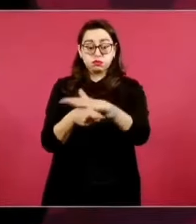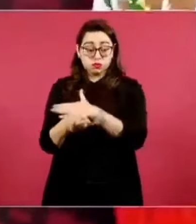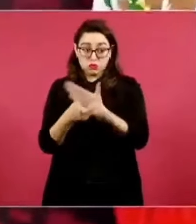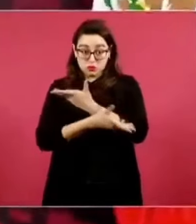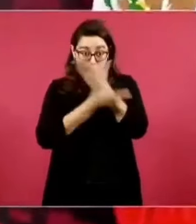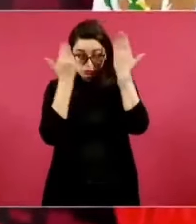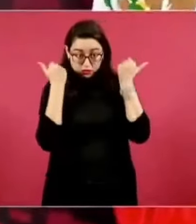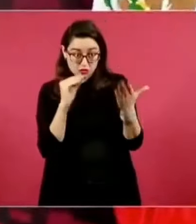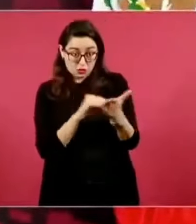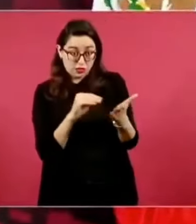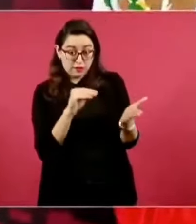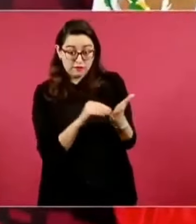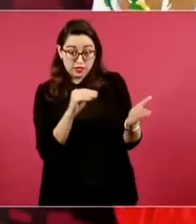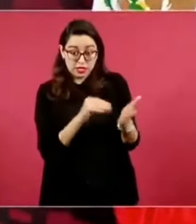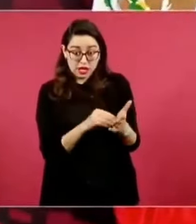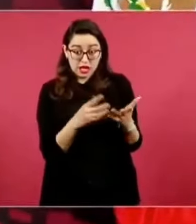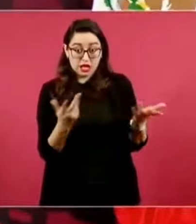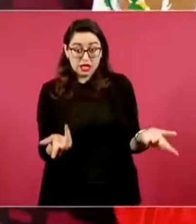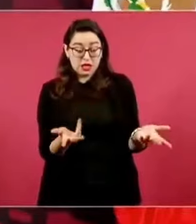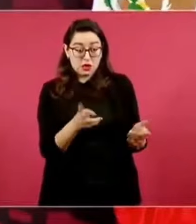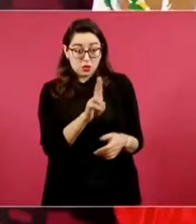medios una